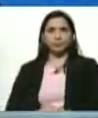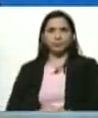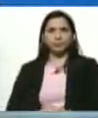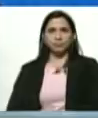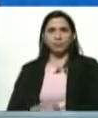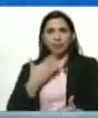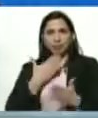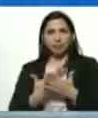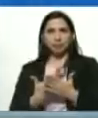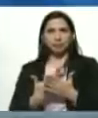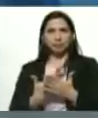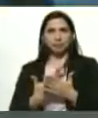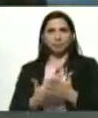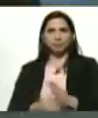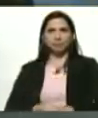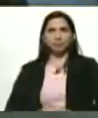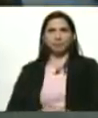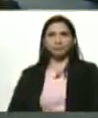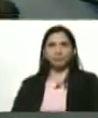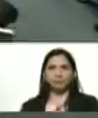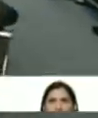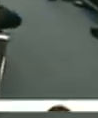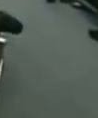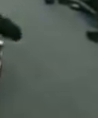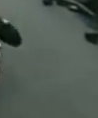gracias buenas tardes